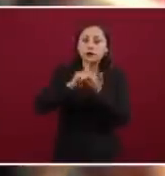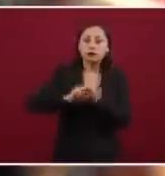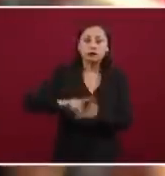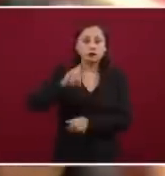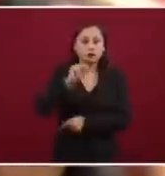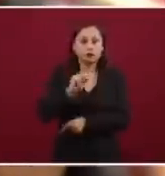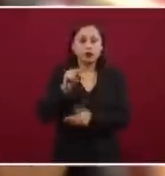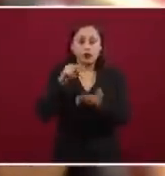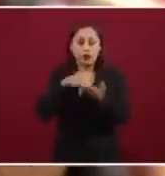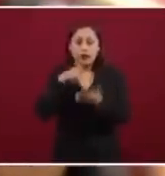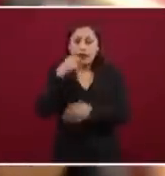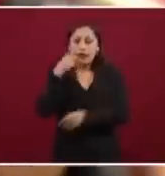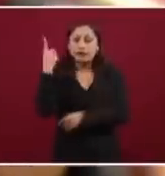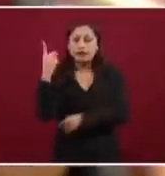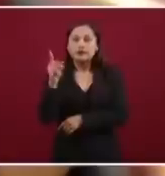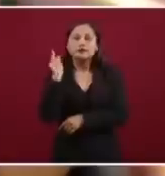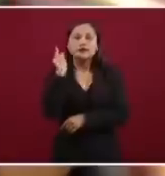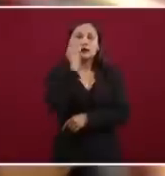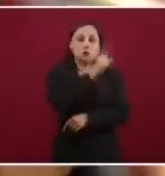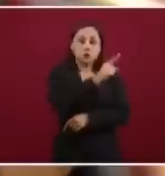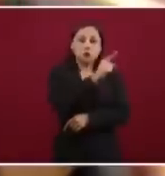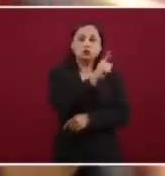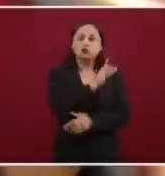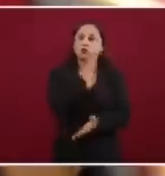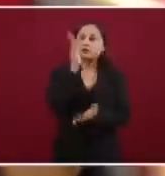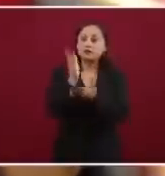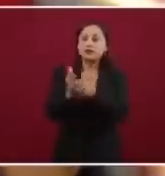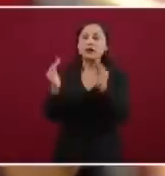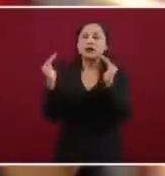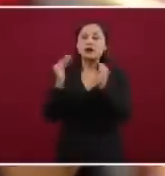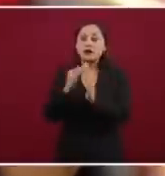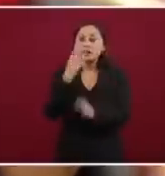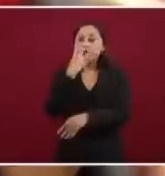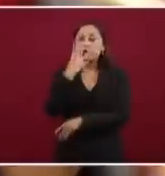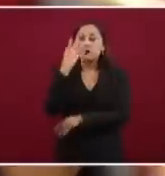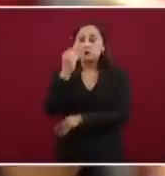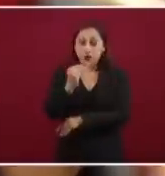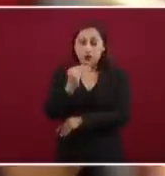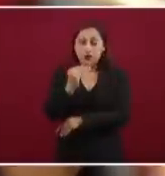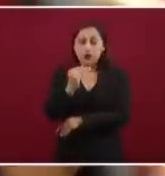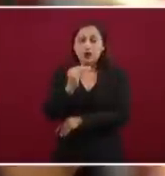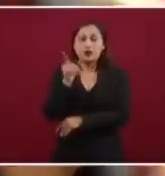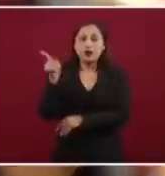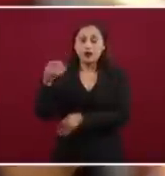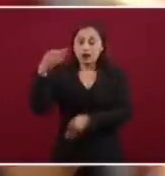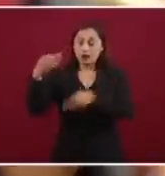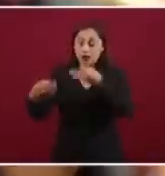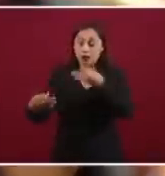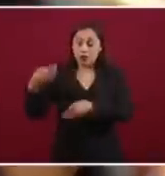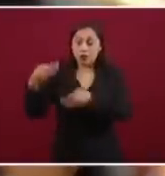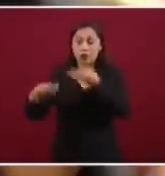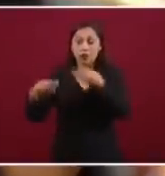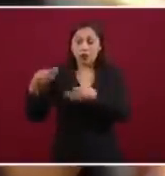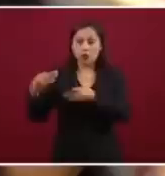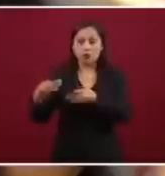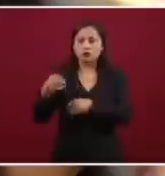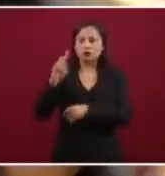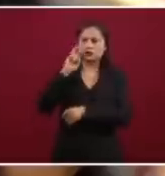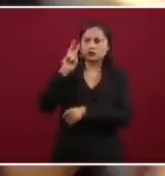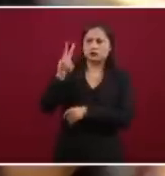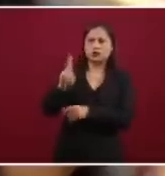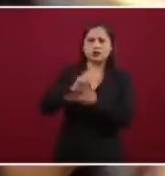que usted acudió a la casa de Coyoacán, la cual los jueces que atienden su caso pues no la reconocen como su